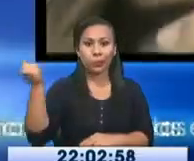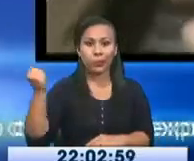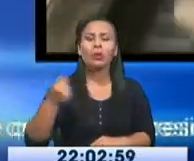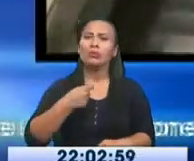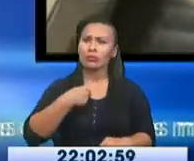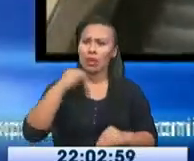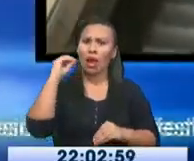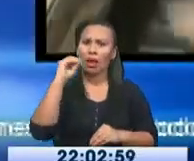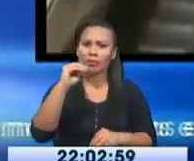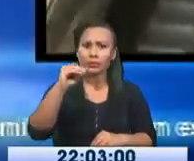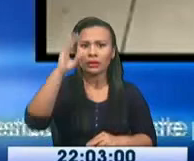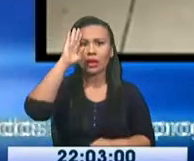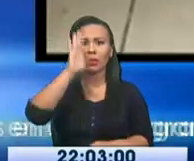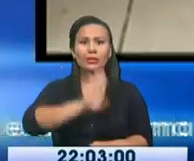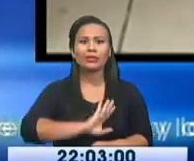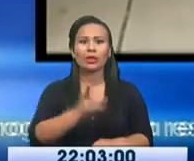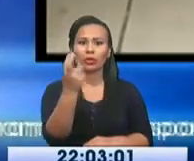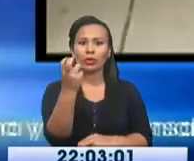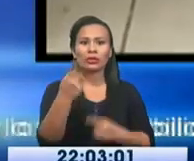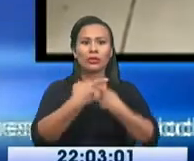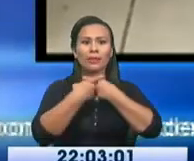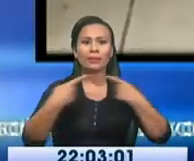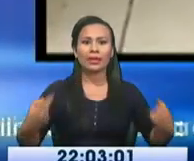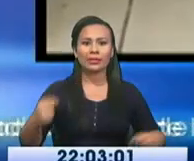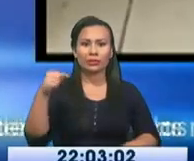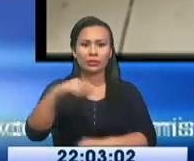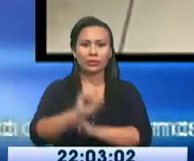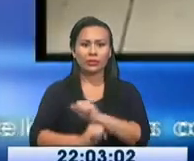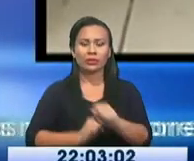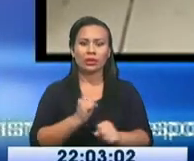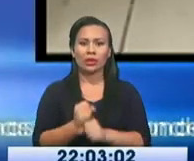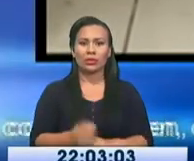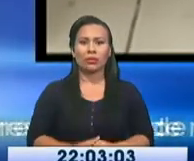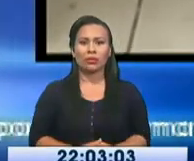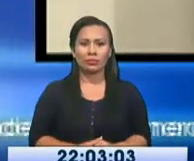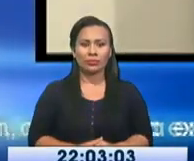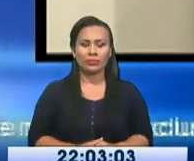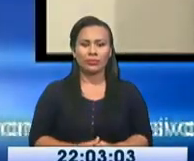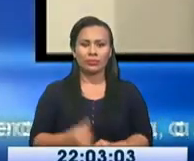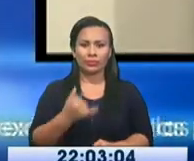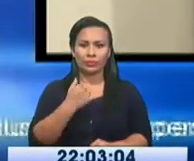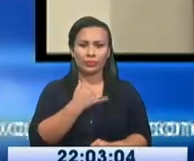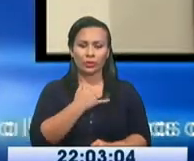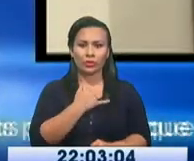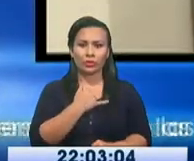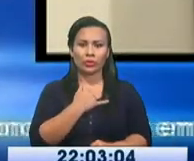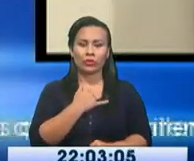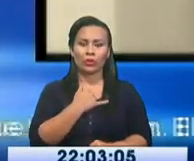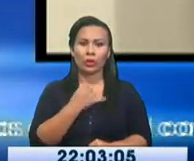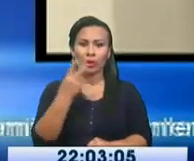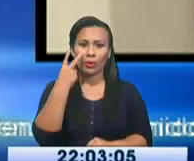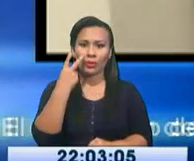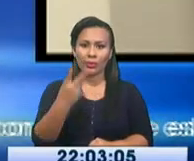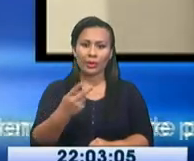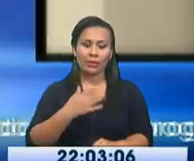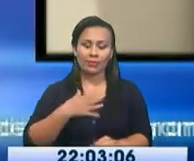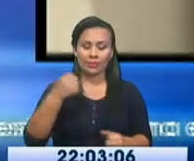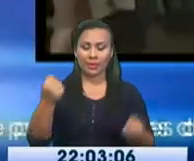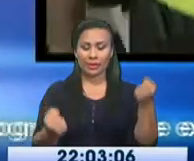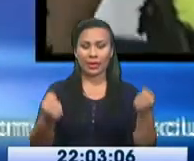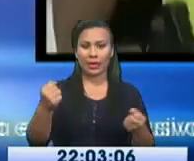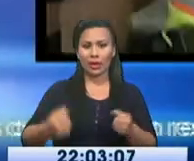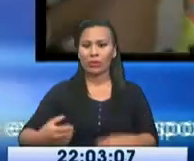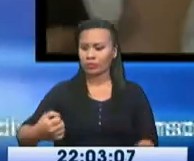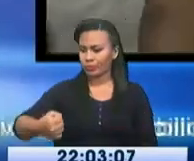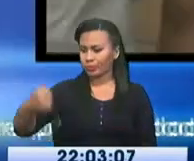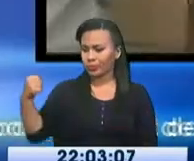Exactamente el 12 de marzo de este año. Bajé y vi que la puerta de mi vehículo había sido